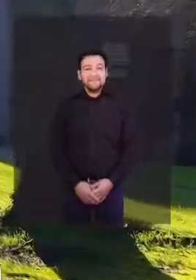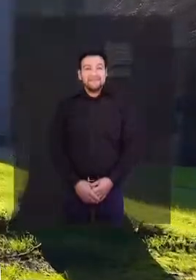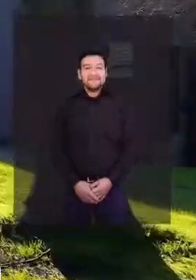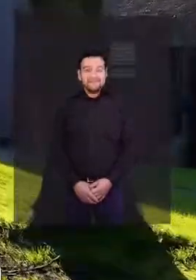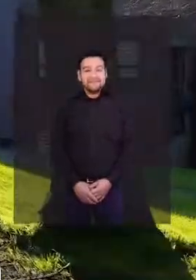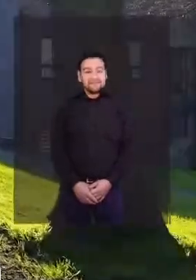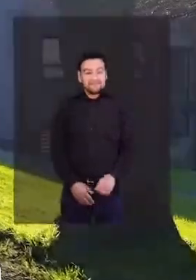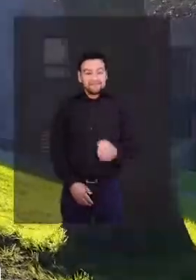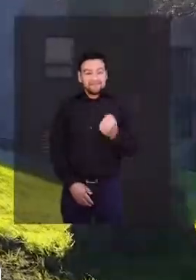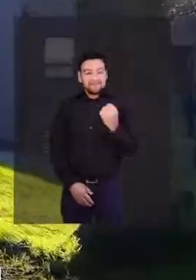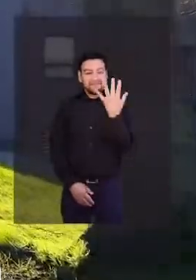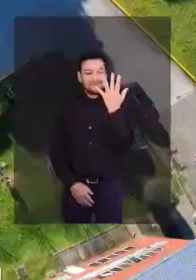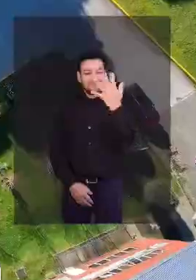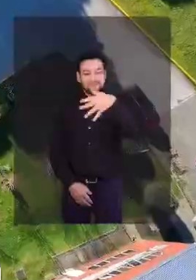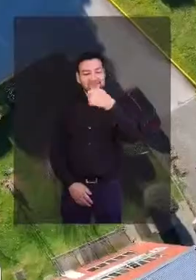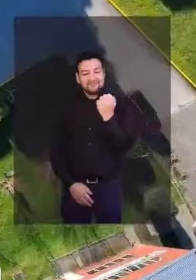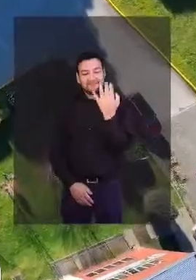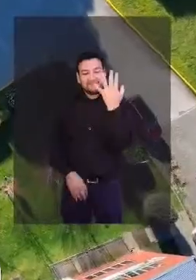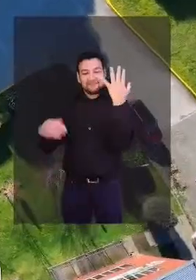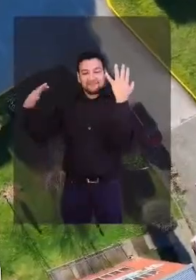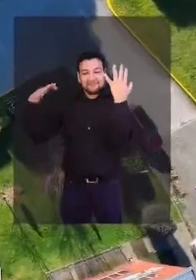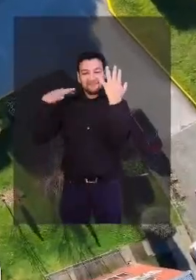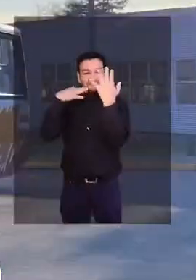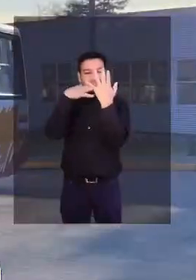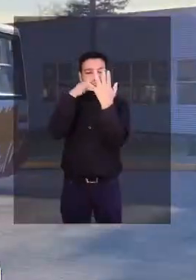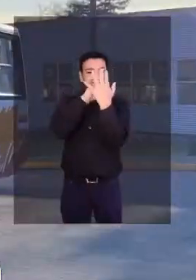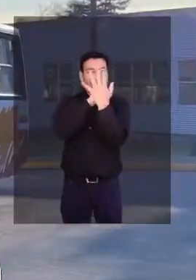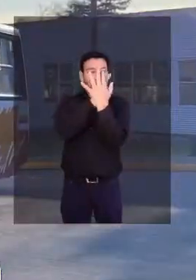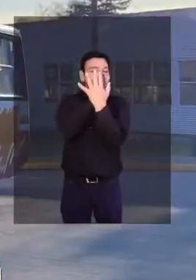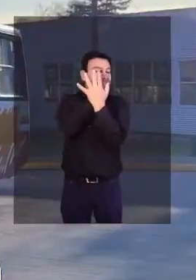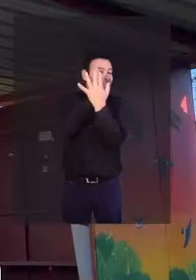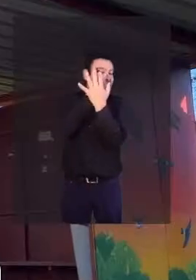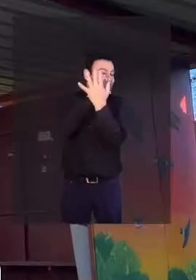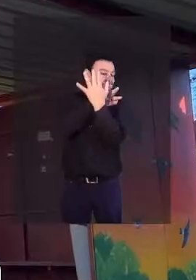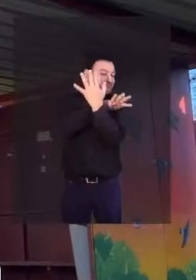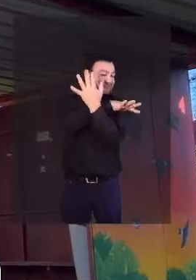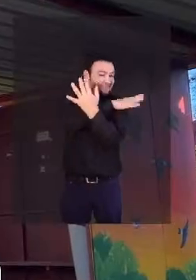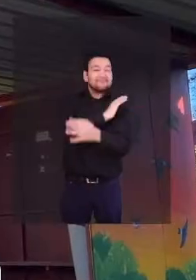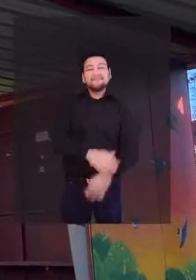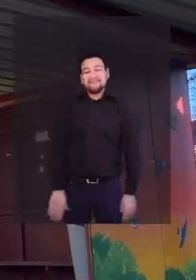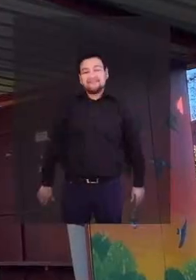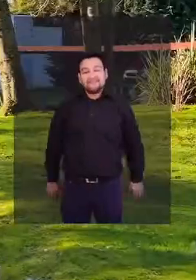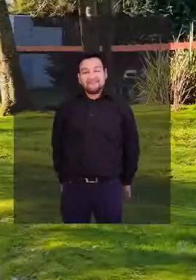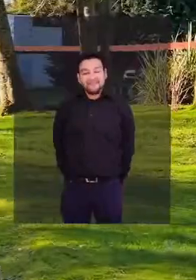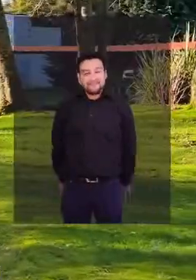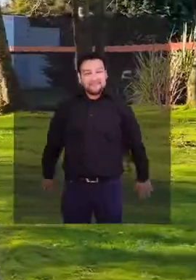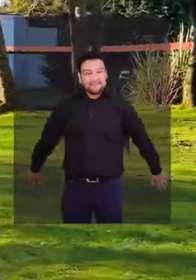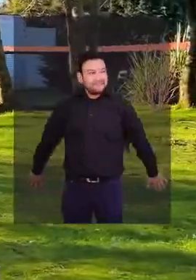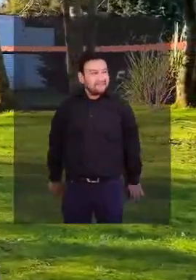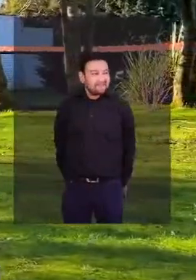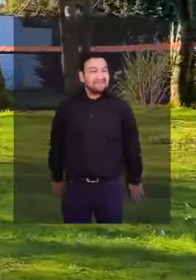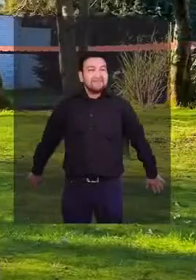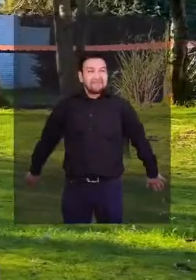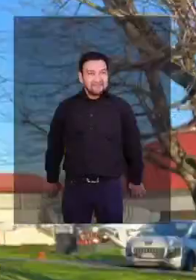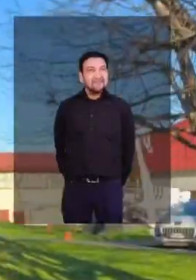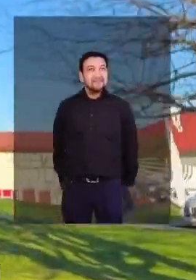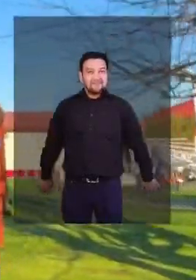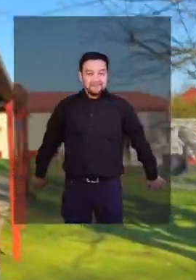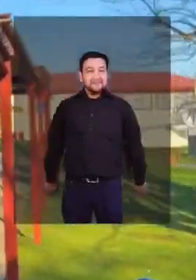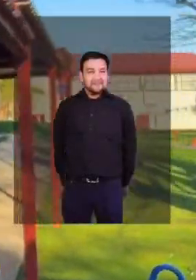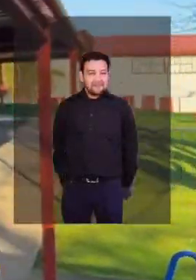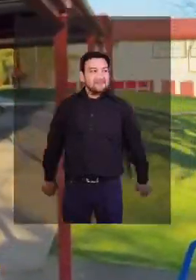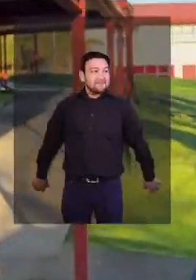aulas fomentamos la pasión y la excelencia, cultivando habilidades y talentos. Lideramos en investigación